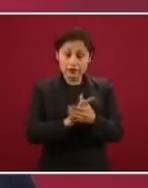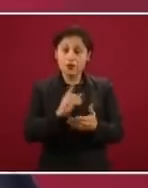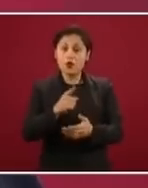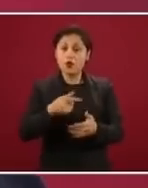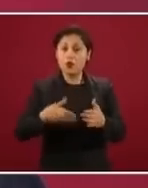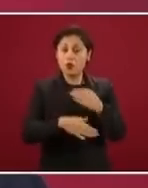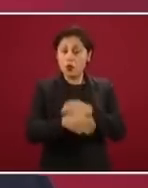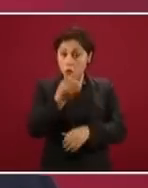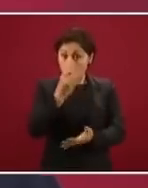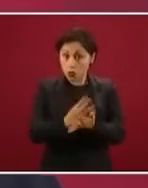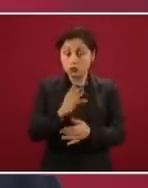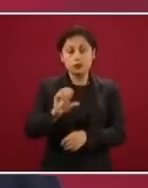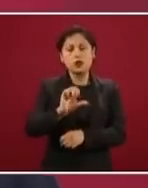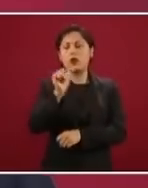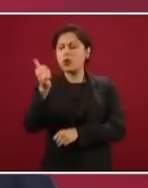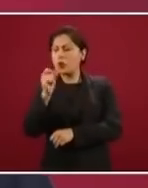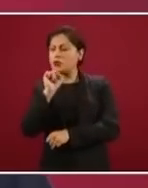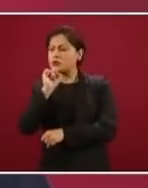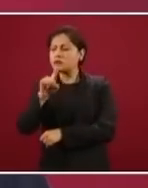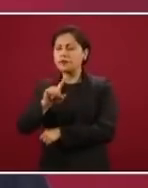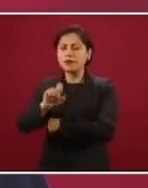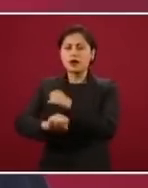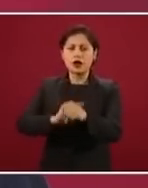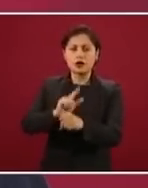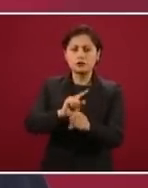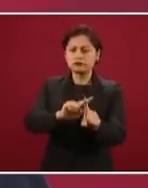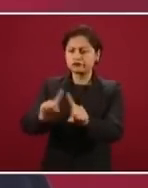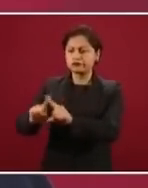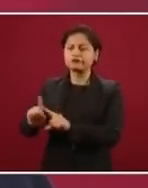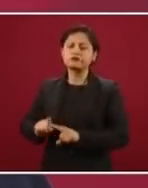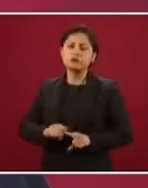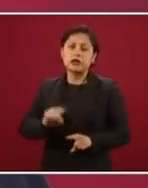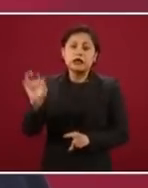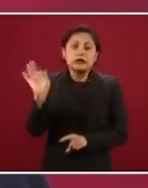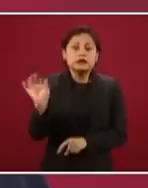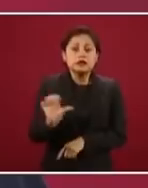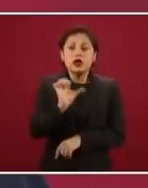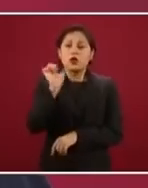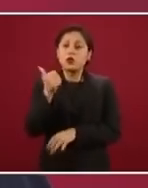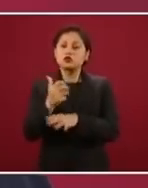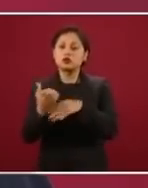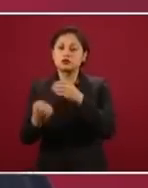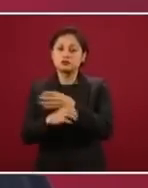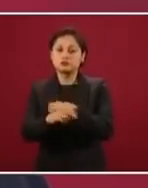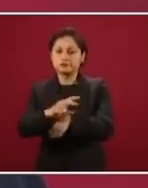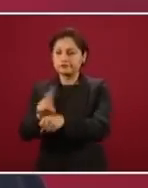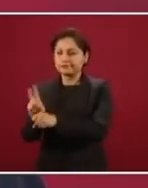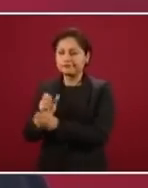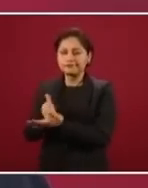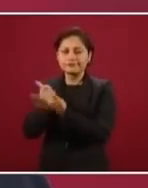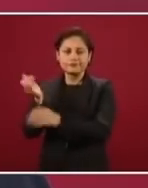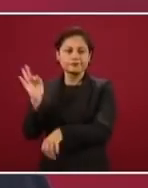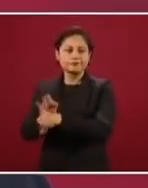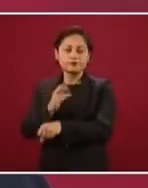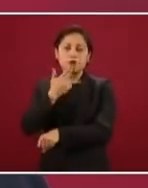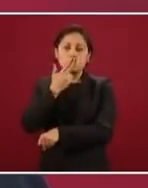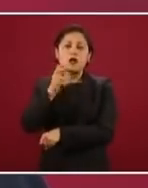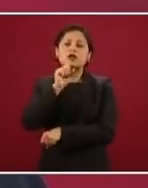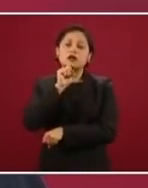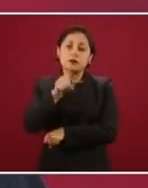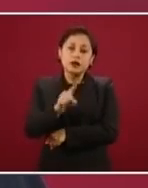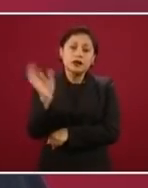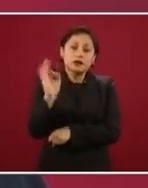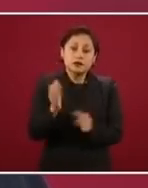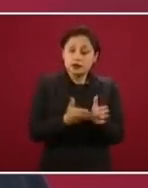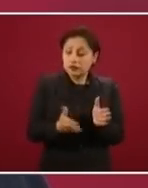haremos y estamos trabajando ya en algunos pilotos y por lo tanto yo creo en los próximos años veremos una prolongación no solamente de este